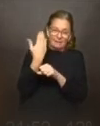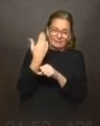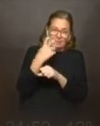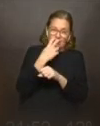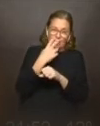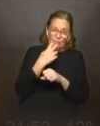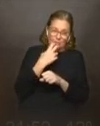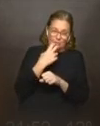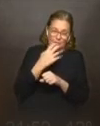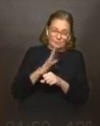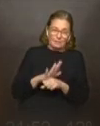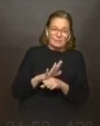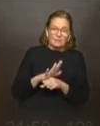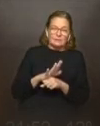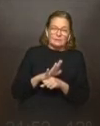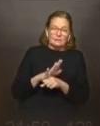José.